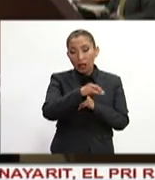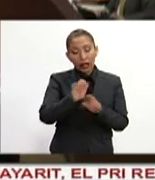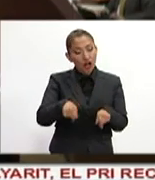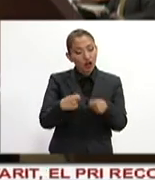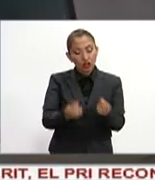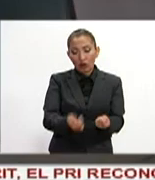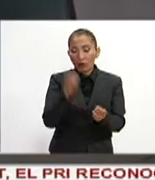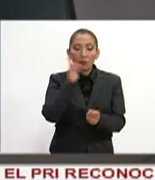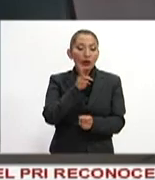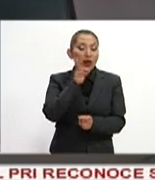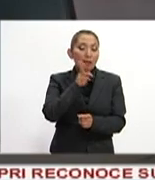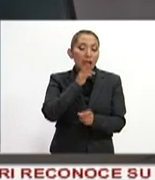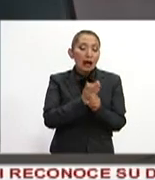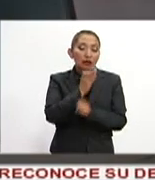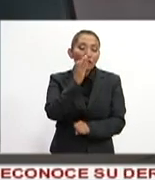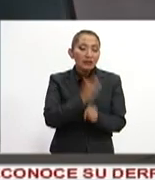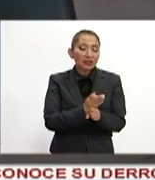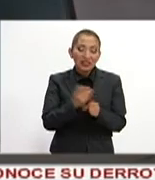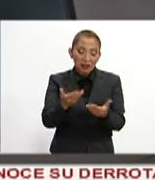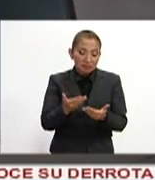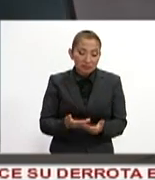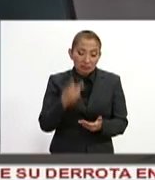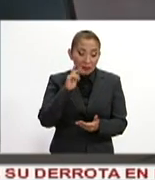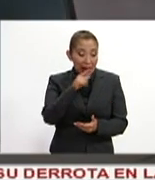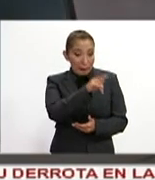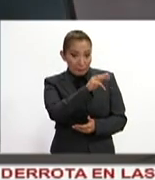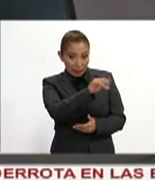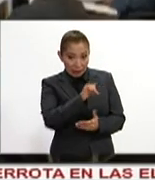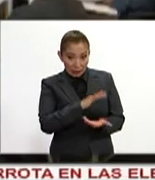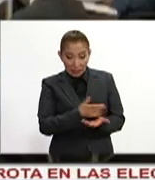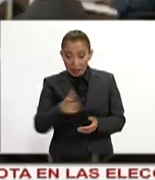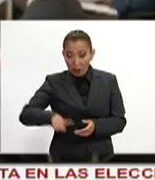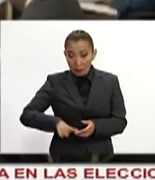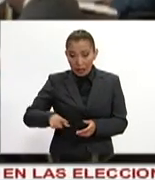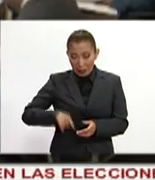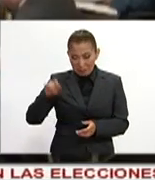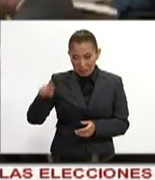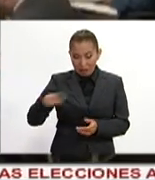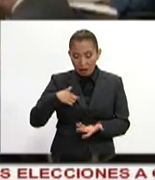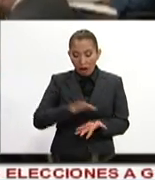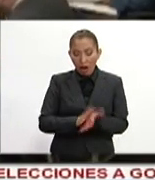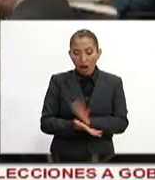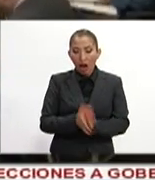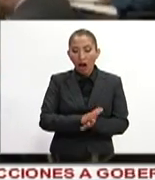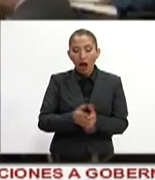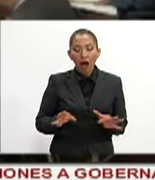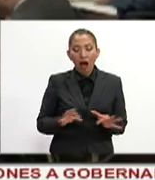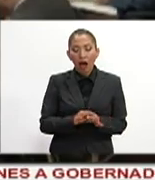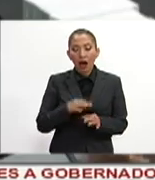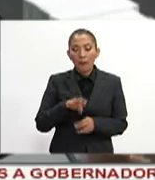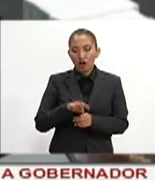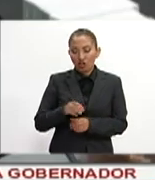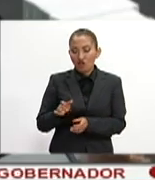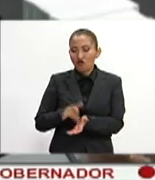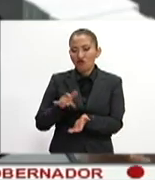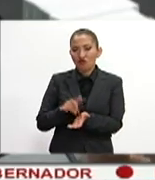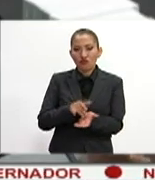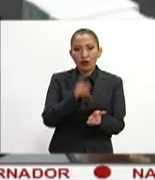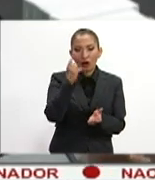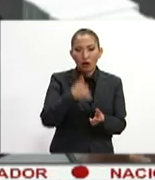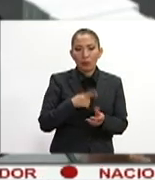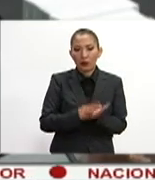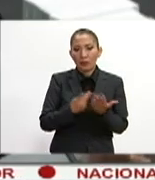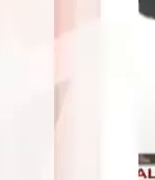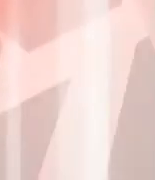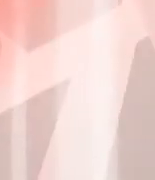aportó los elementos de prueba suficientes para acreditar que el PRI y el gobierno de esa entidad hayan coaccionado el voto con programas